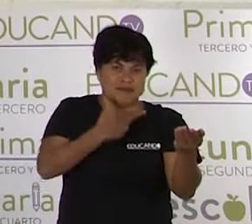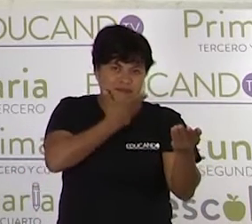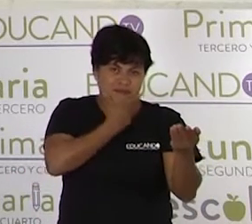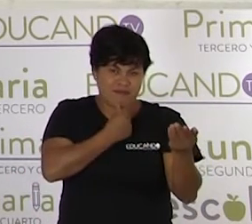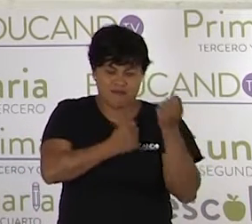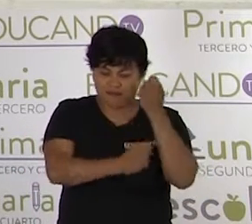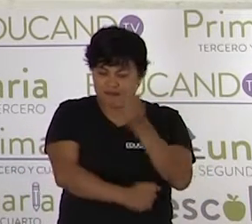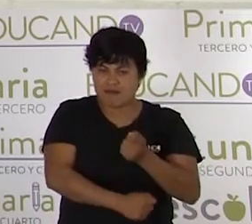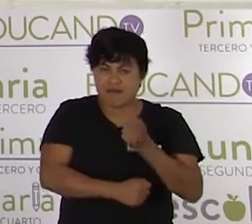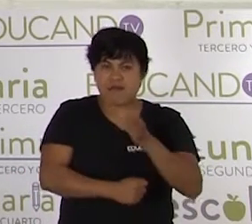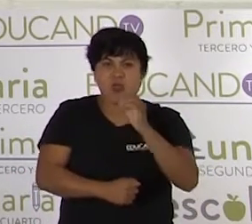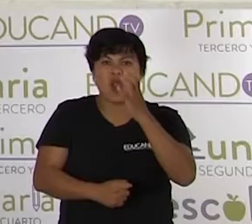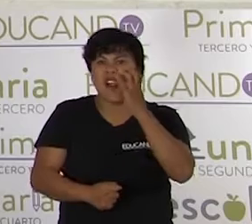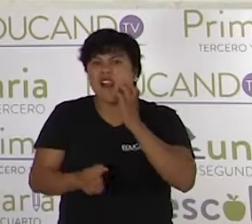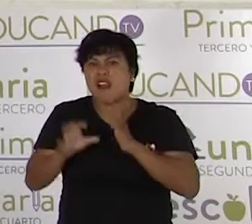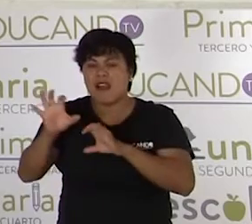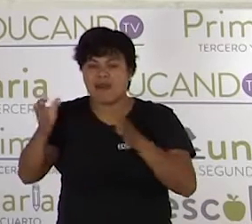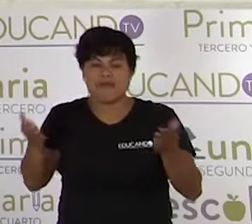león?